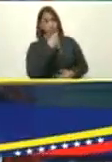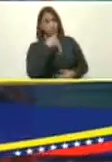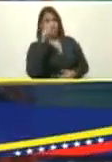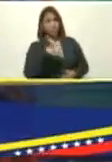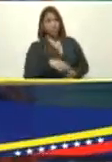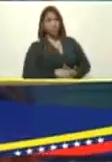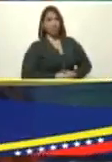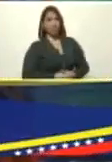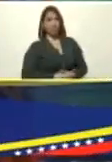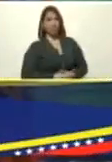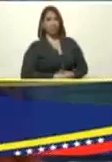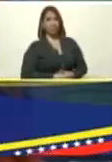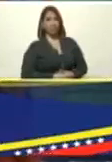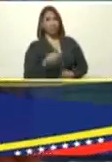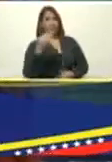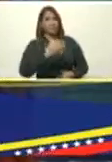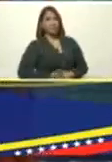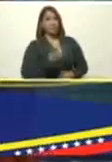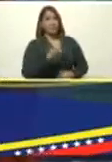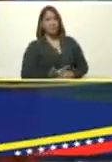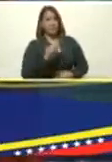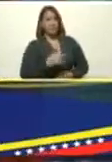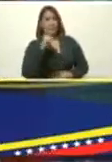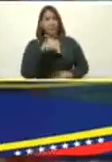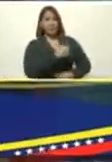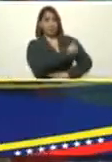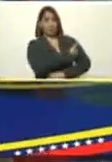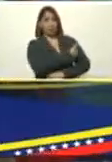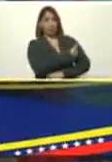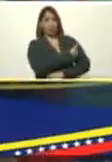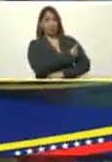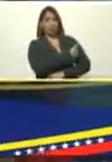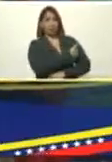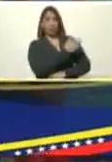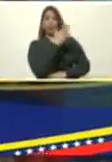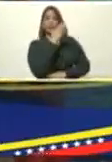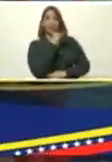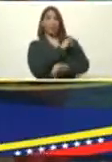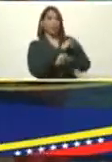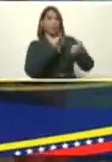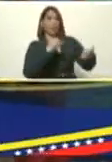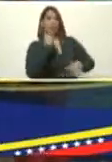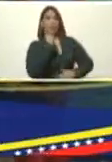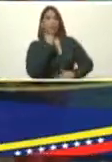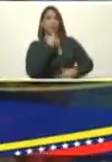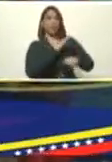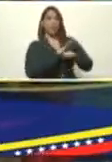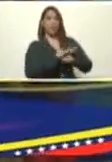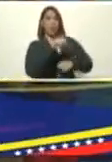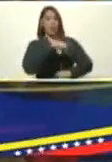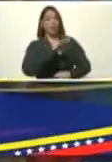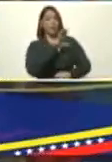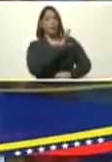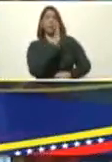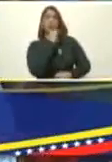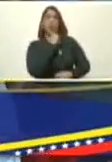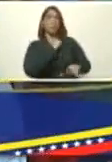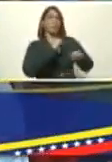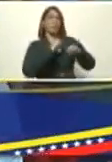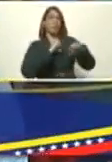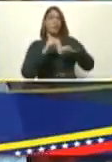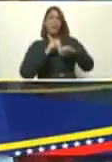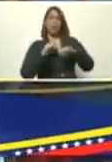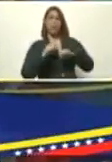y obviamente lo más importante, la vacunación. No ha terminado la pandemia. En este país no hay movimientos